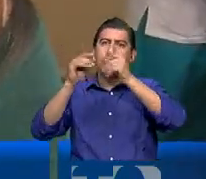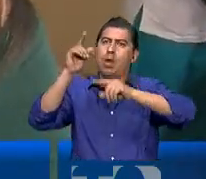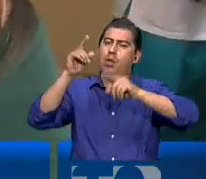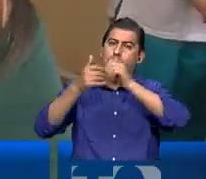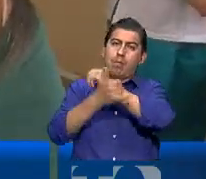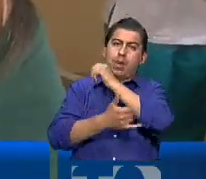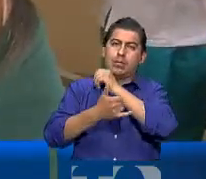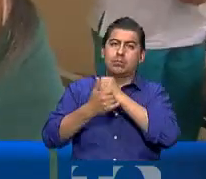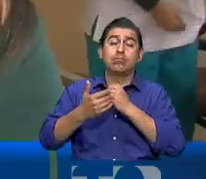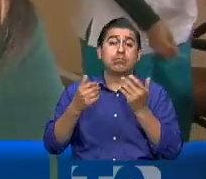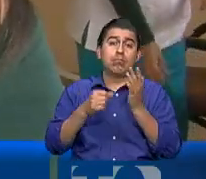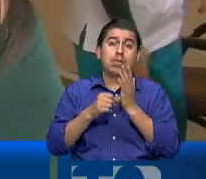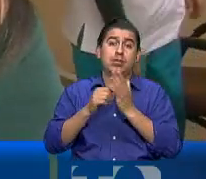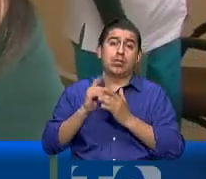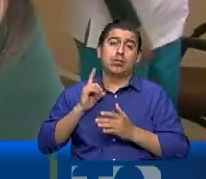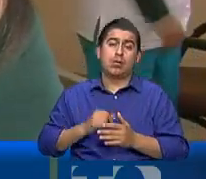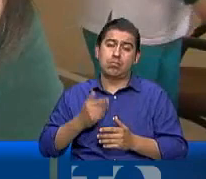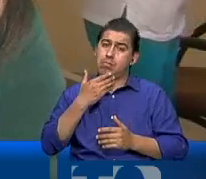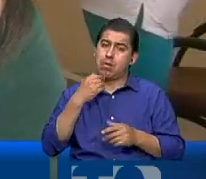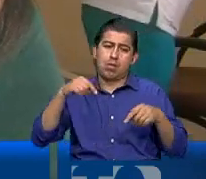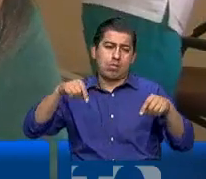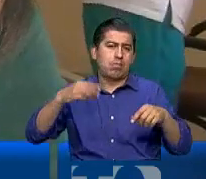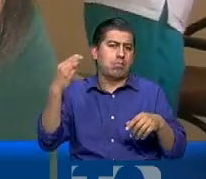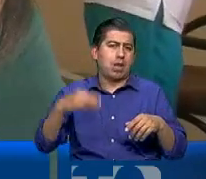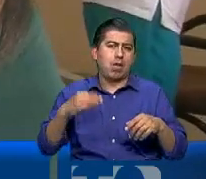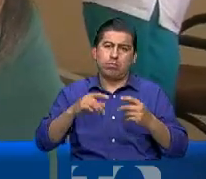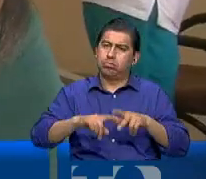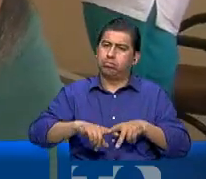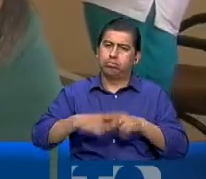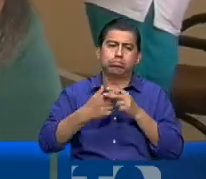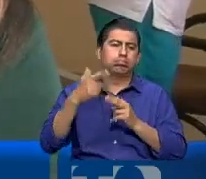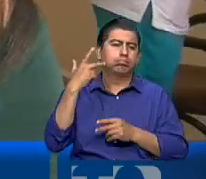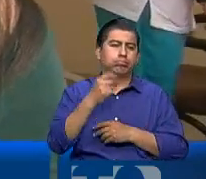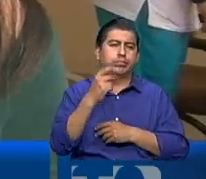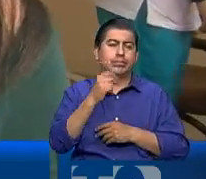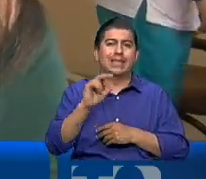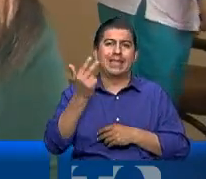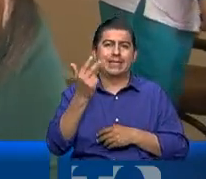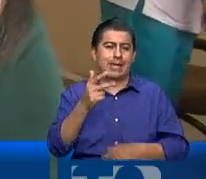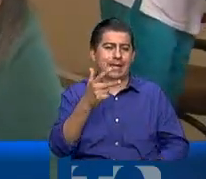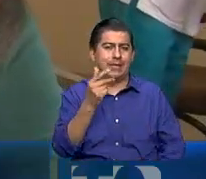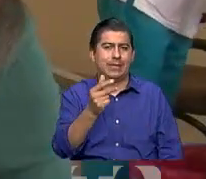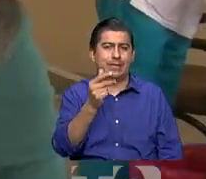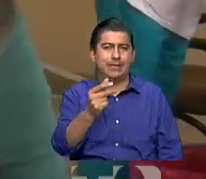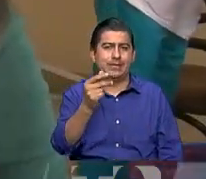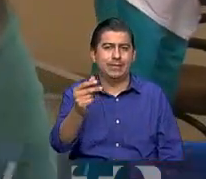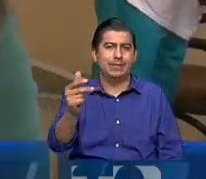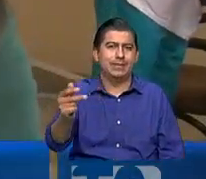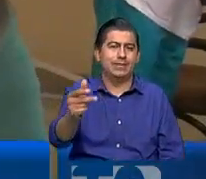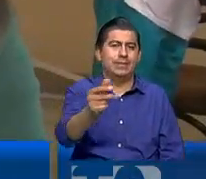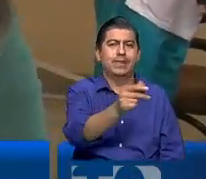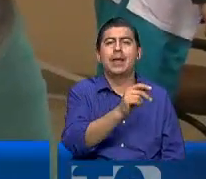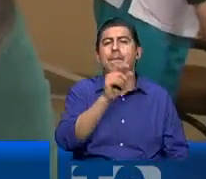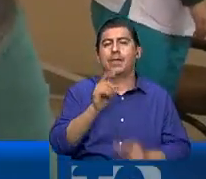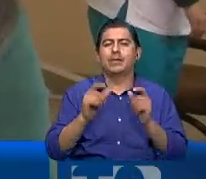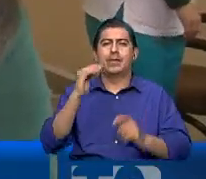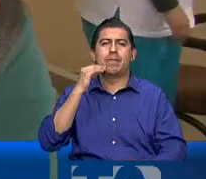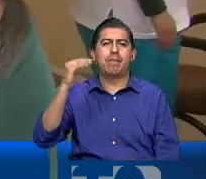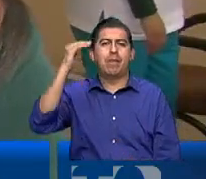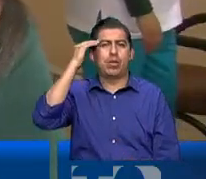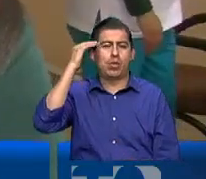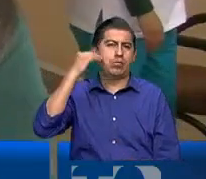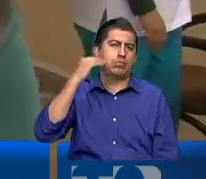el Ministerio de Salud Pública arrancó este miércoles con la aplicación de la tercera dosis o dosis de refuerzo en las personas mayores